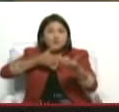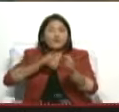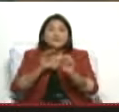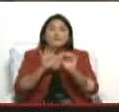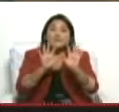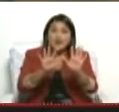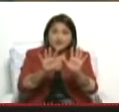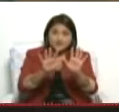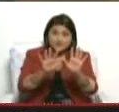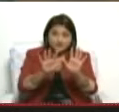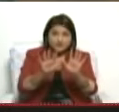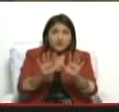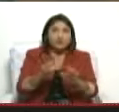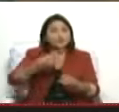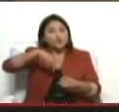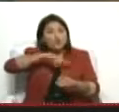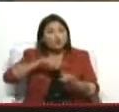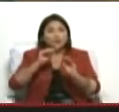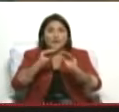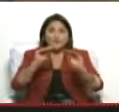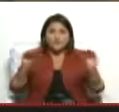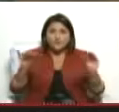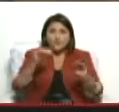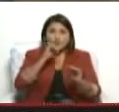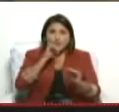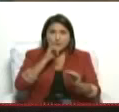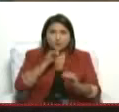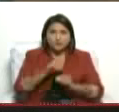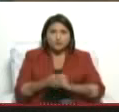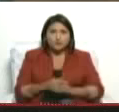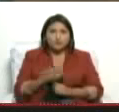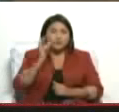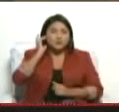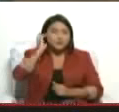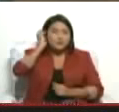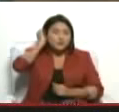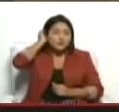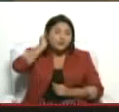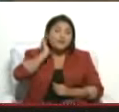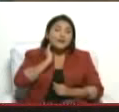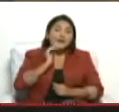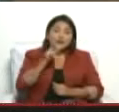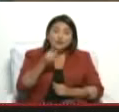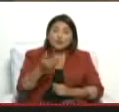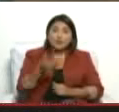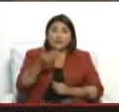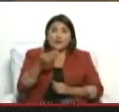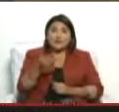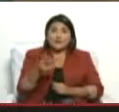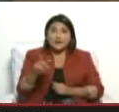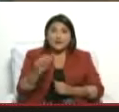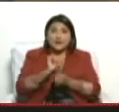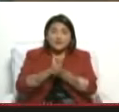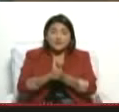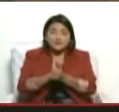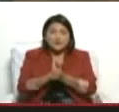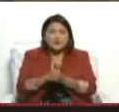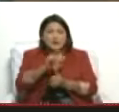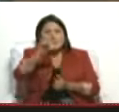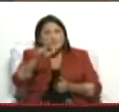en este caso como informamos en su momento fue clave la detención de un